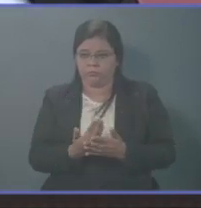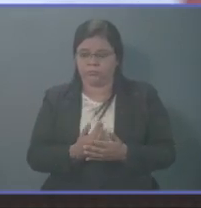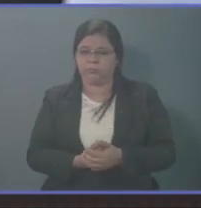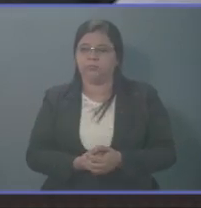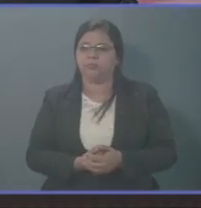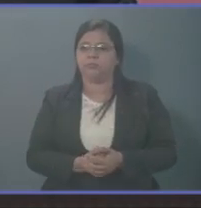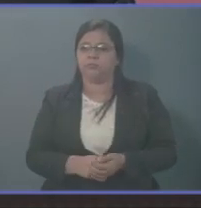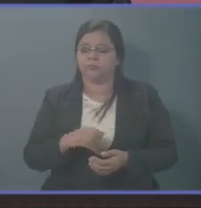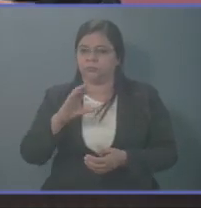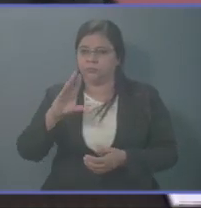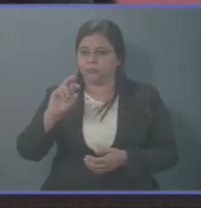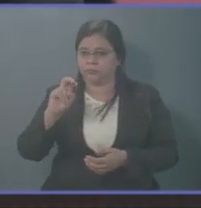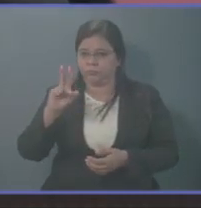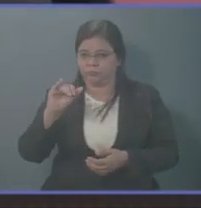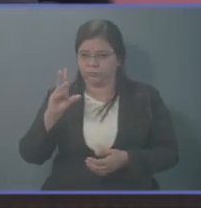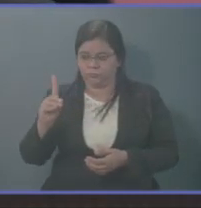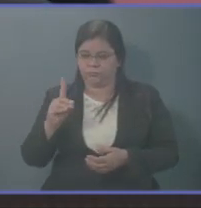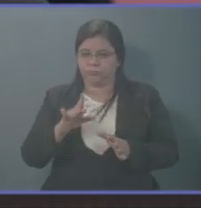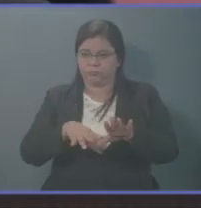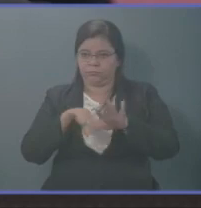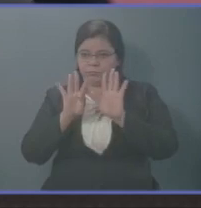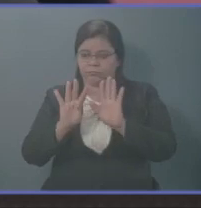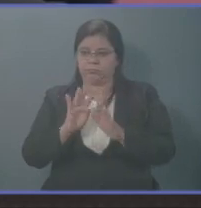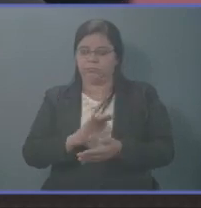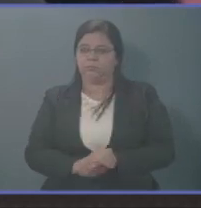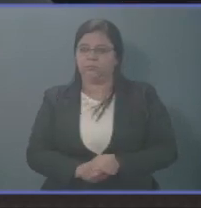por COVID-19.